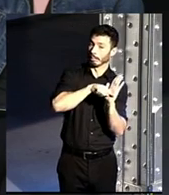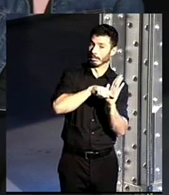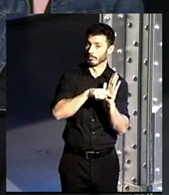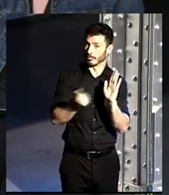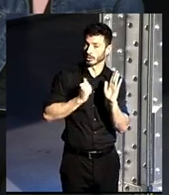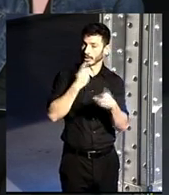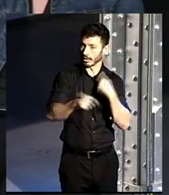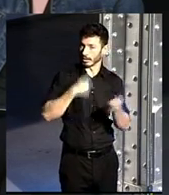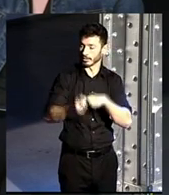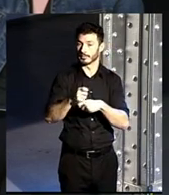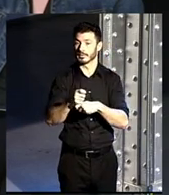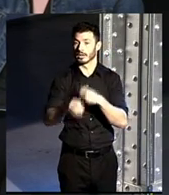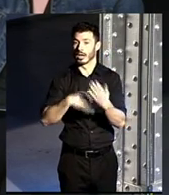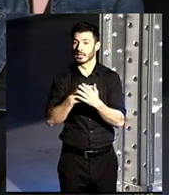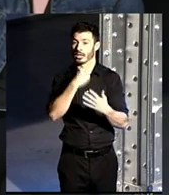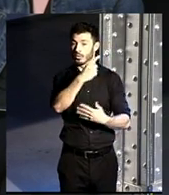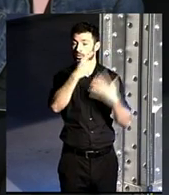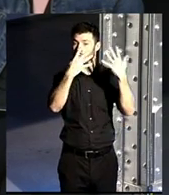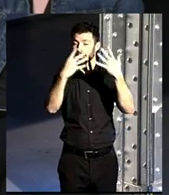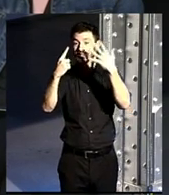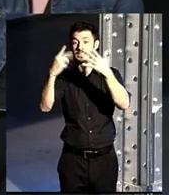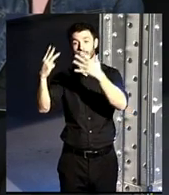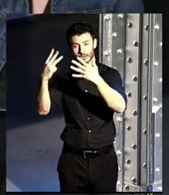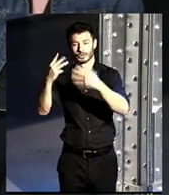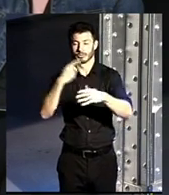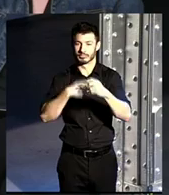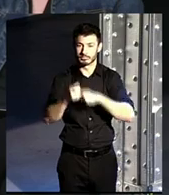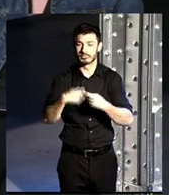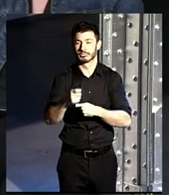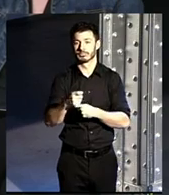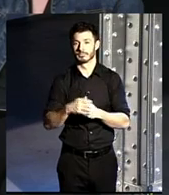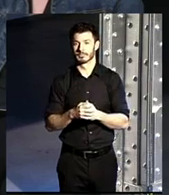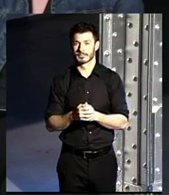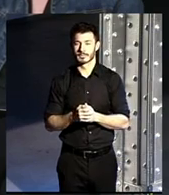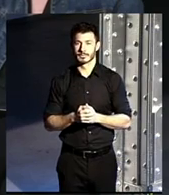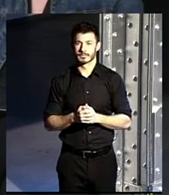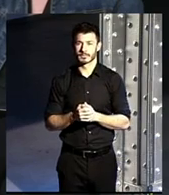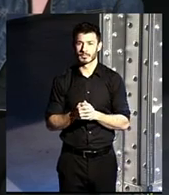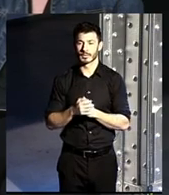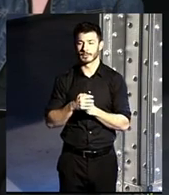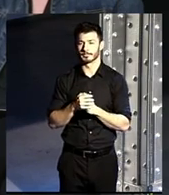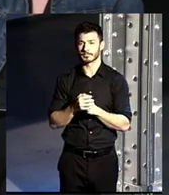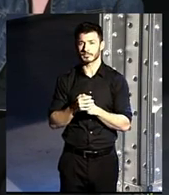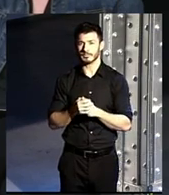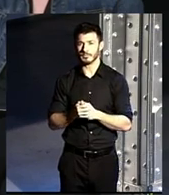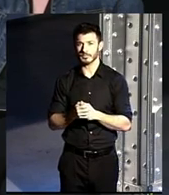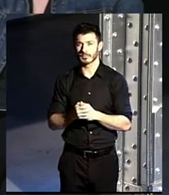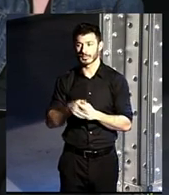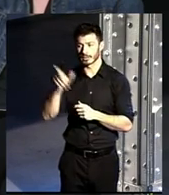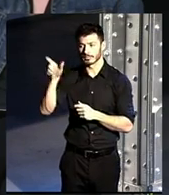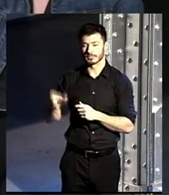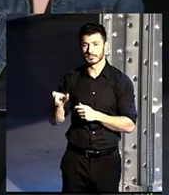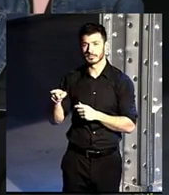1978, se publicó el cómics de Bruguera. Bruguera es el gran editor de Barcelona y Venezuela, me parece, de cómics.